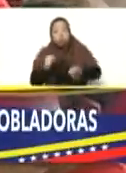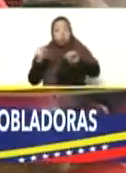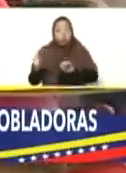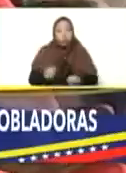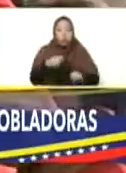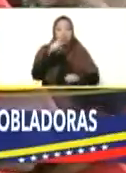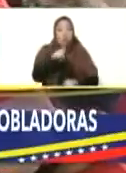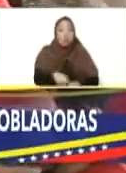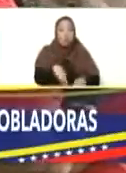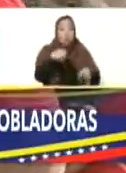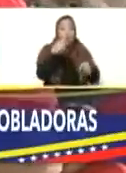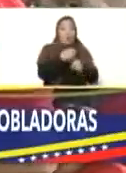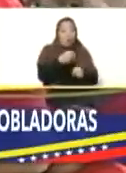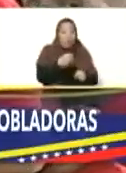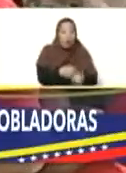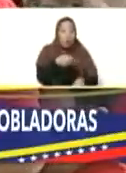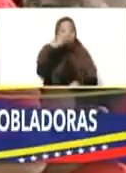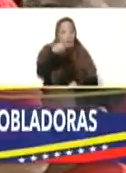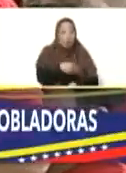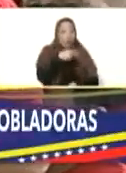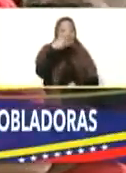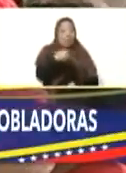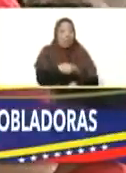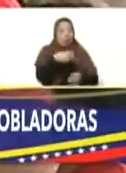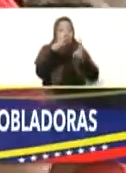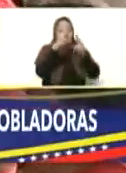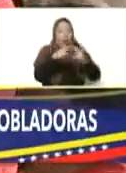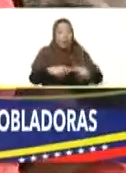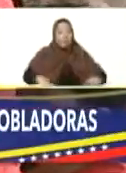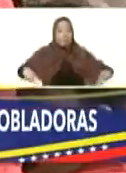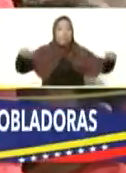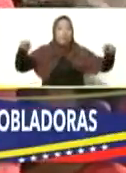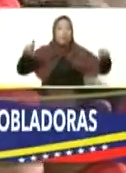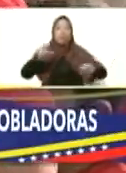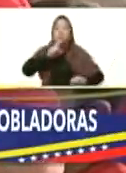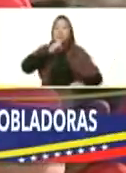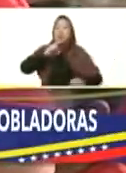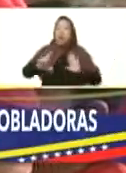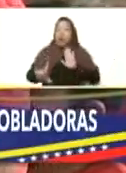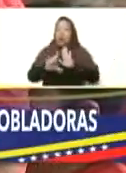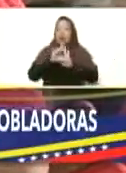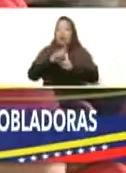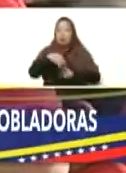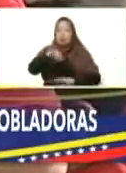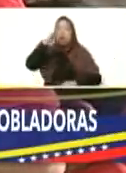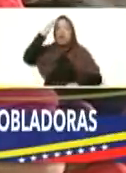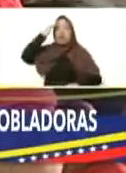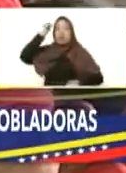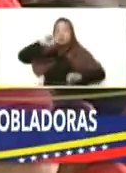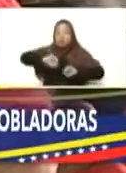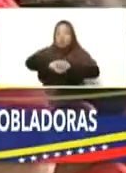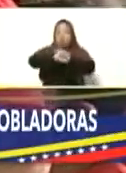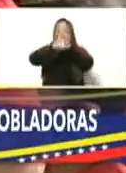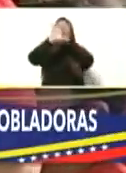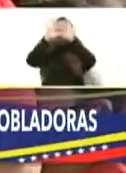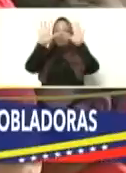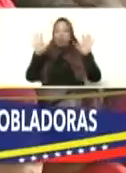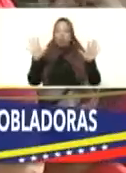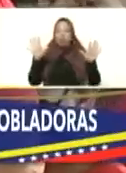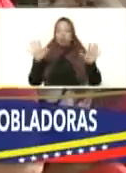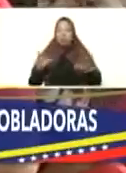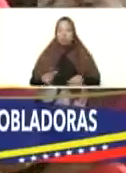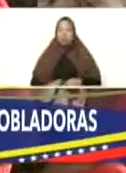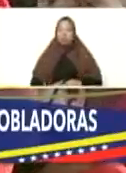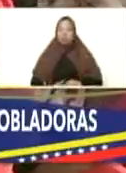campamentos aportar el trabajo y sin embargo en la ley ya está claro aquí lo dice y